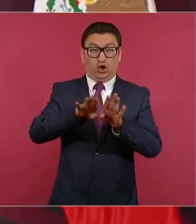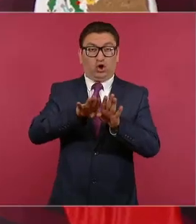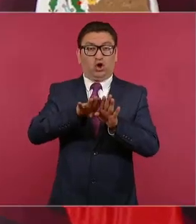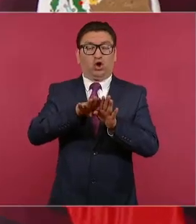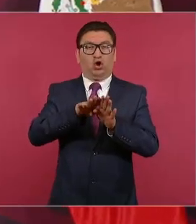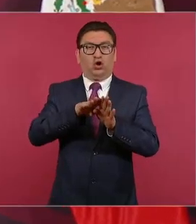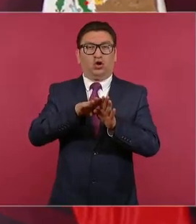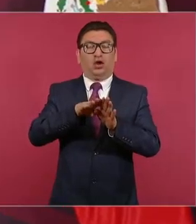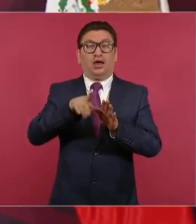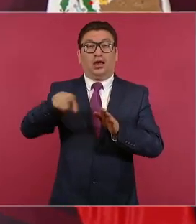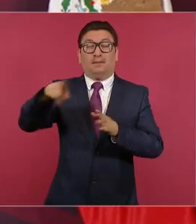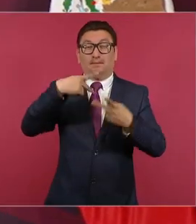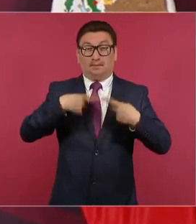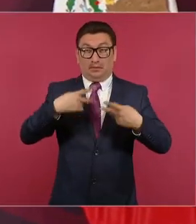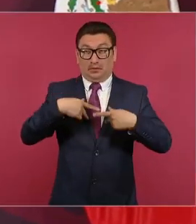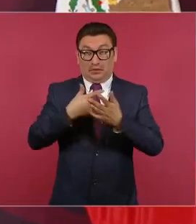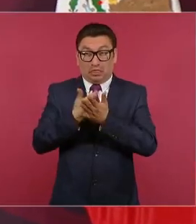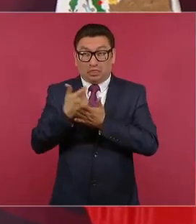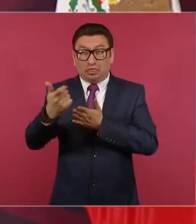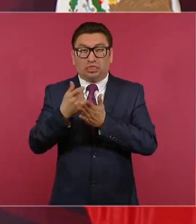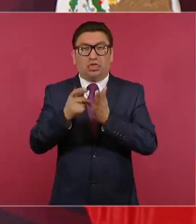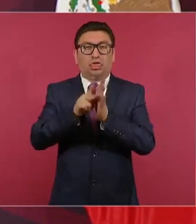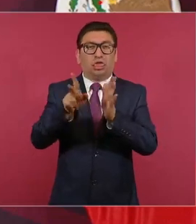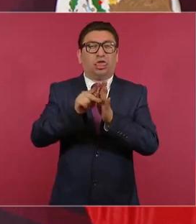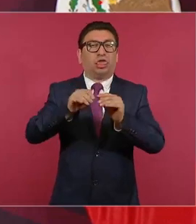los chayoteros. No,